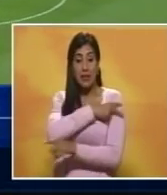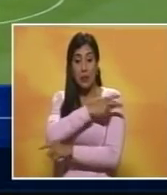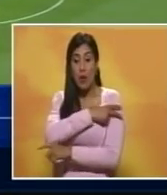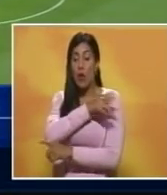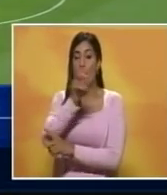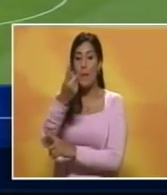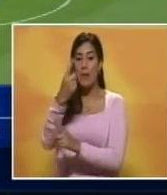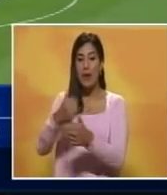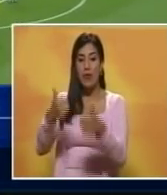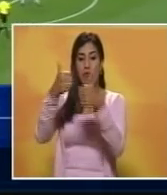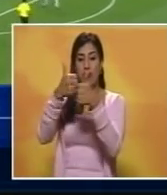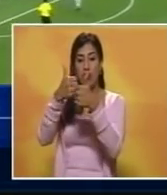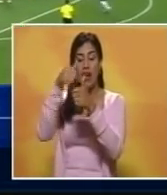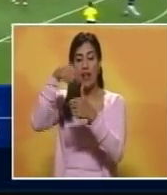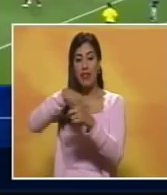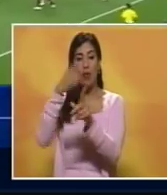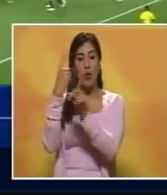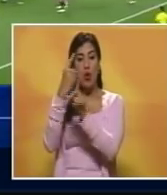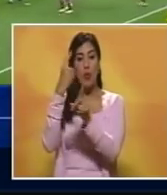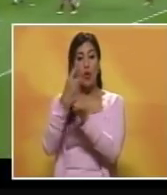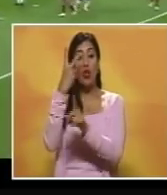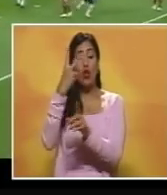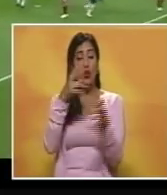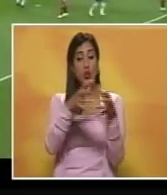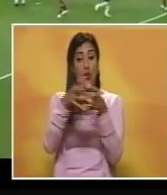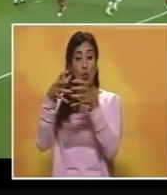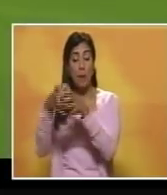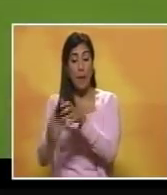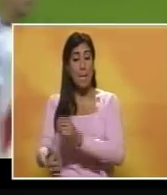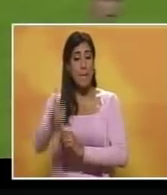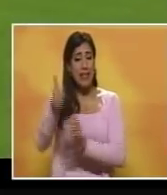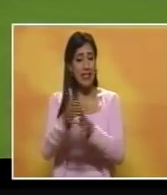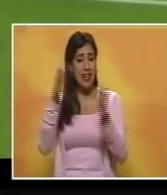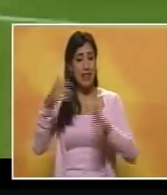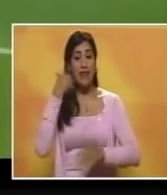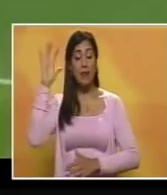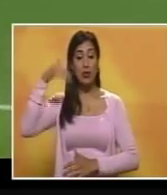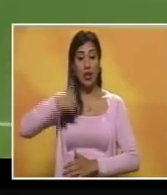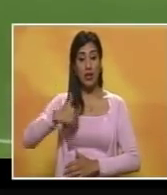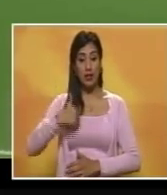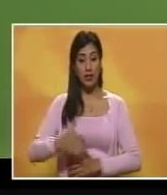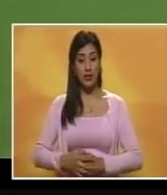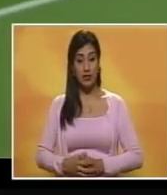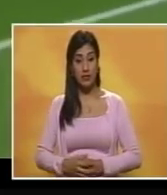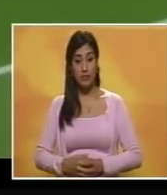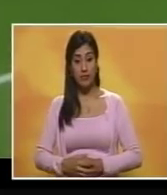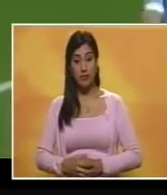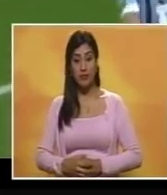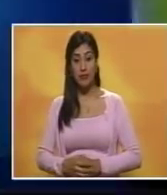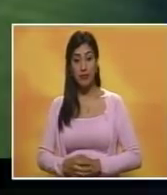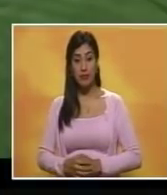final de Libertadores la disputen los 2 equipos más grandes de Argentina.